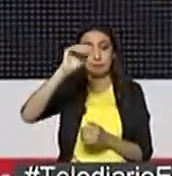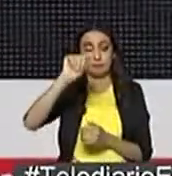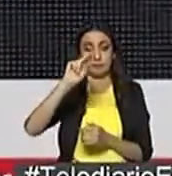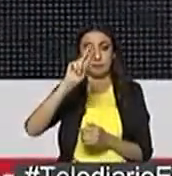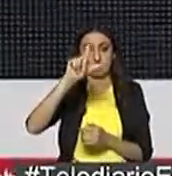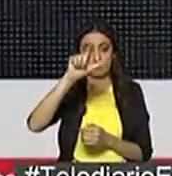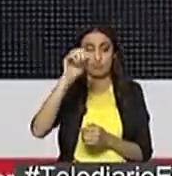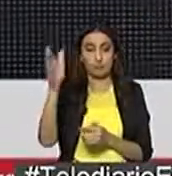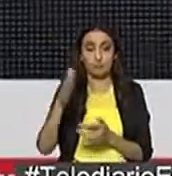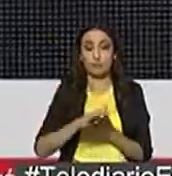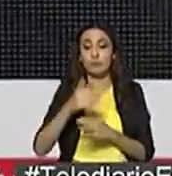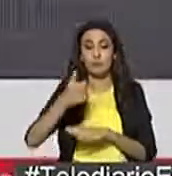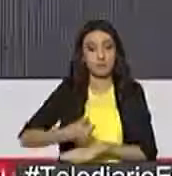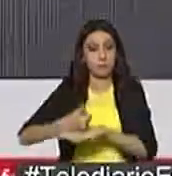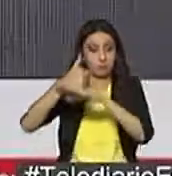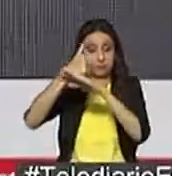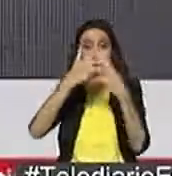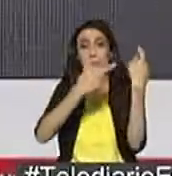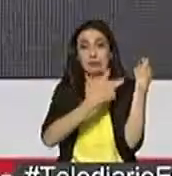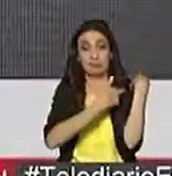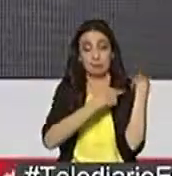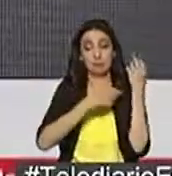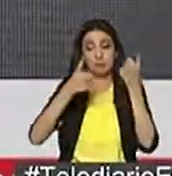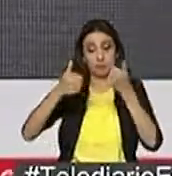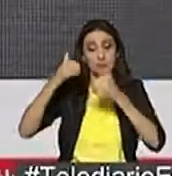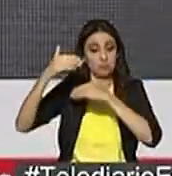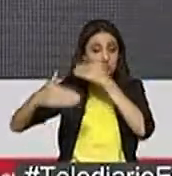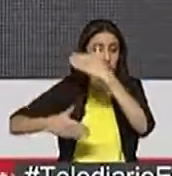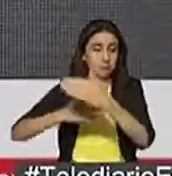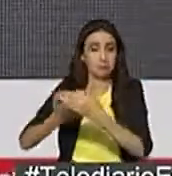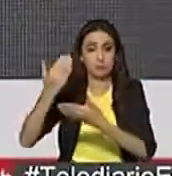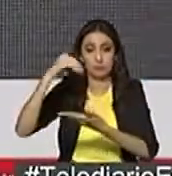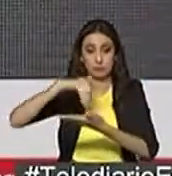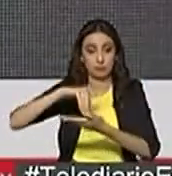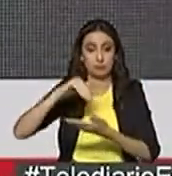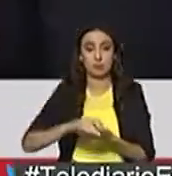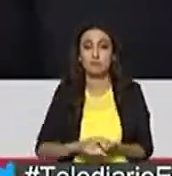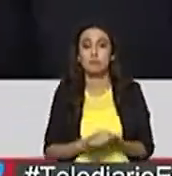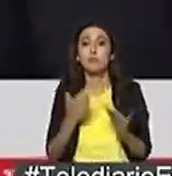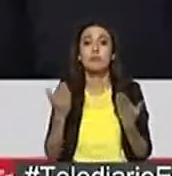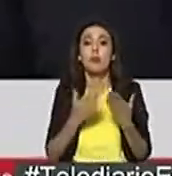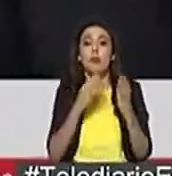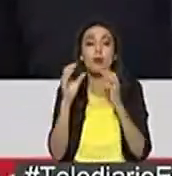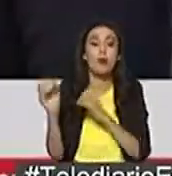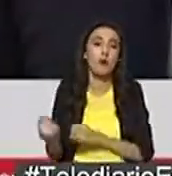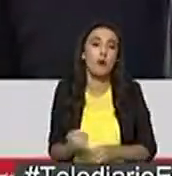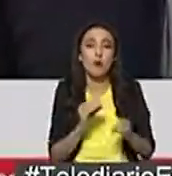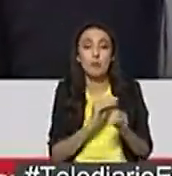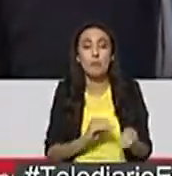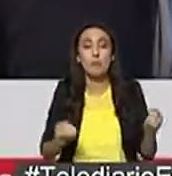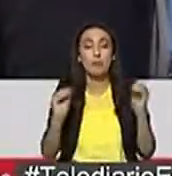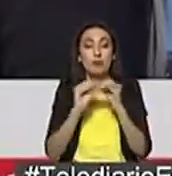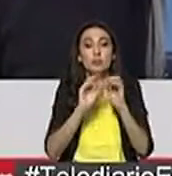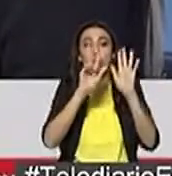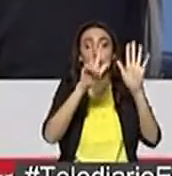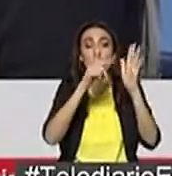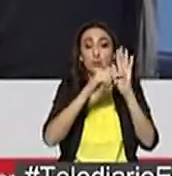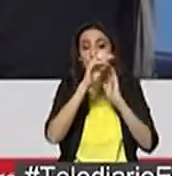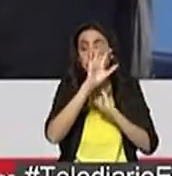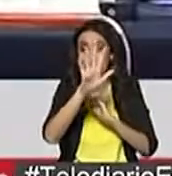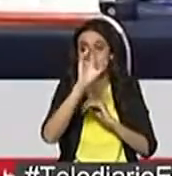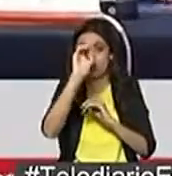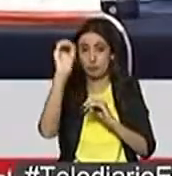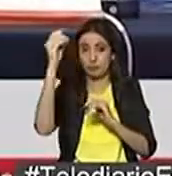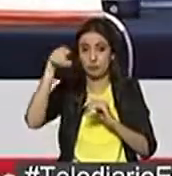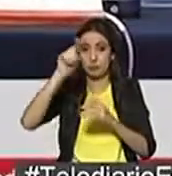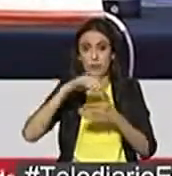la labor del Comité de Ética, reactivado durante su administración, en un organismo que maneja 8.500 millones de dólares